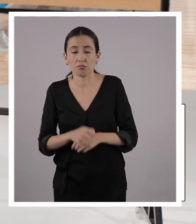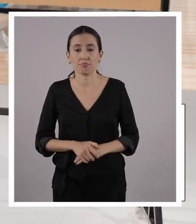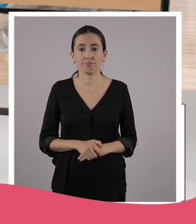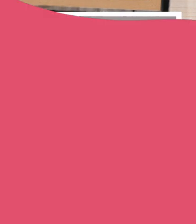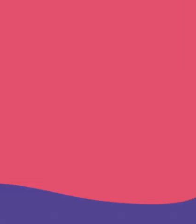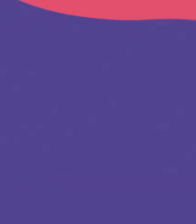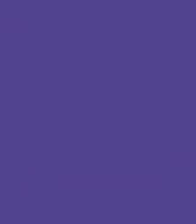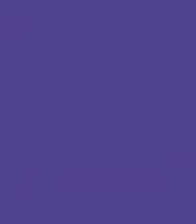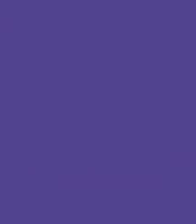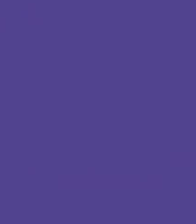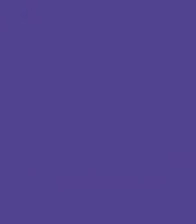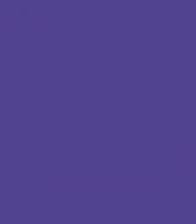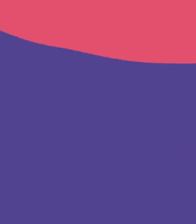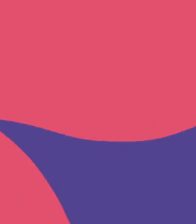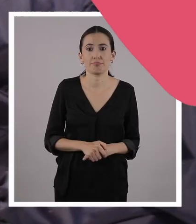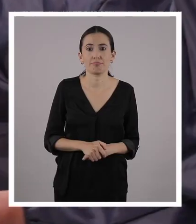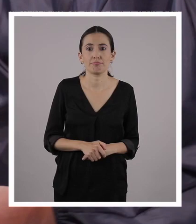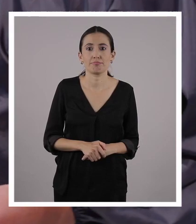de bioseguridad.